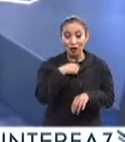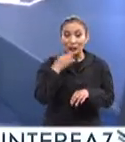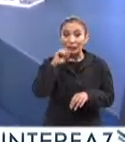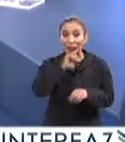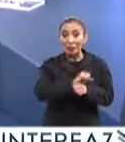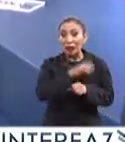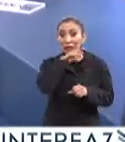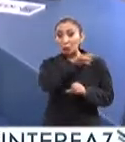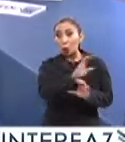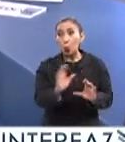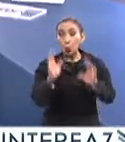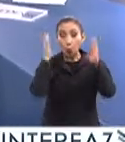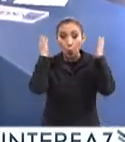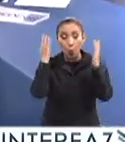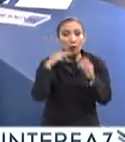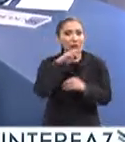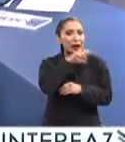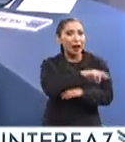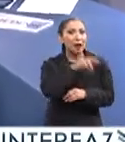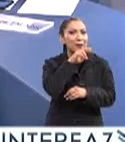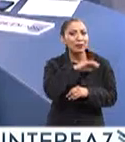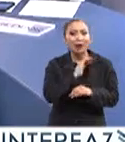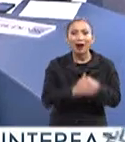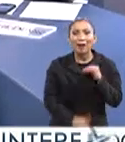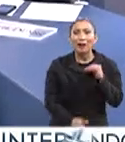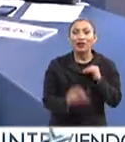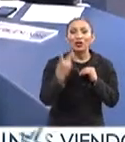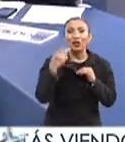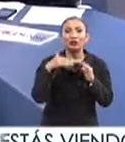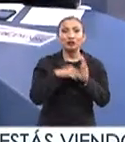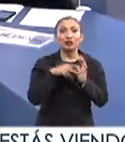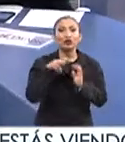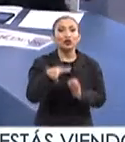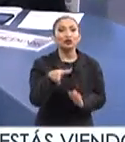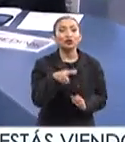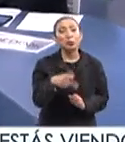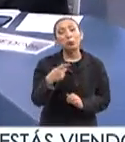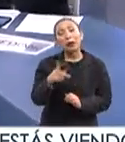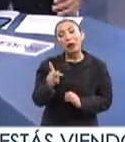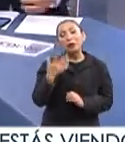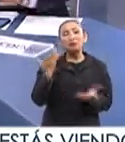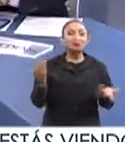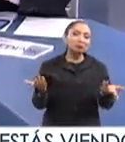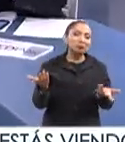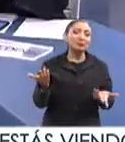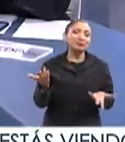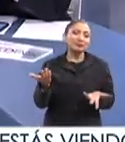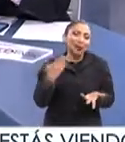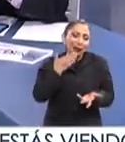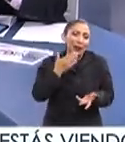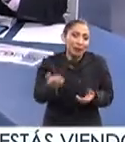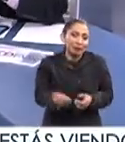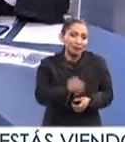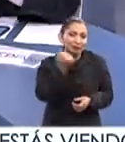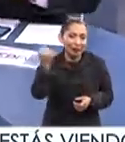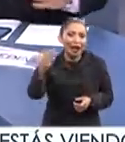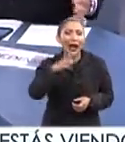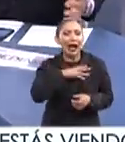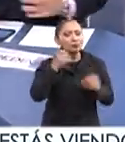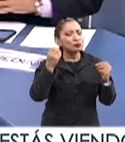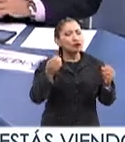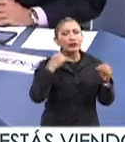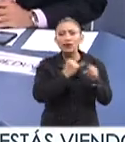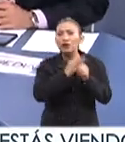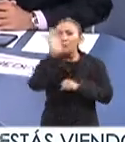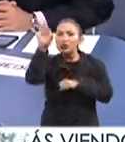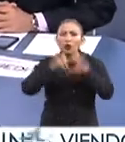la semana, qué rápido se está acabando este 2018. Pero bueno, finalmente y por fortuna existe